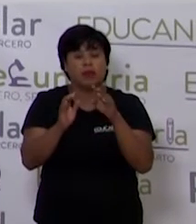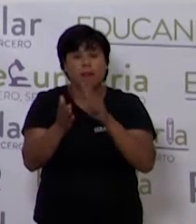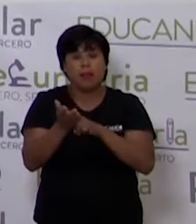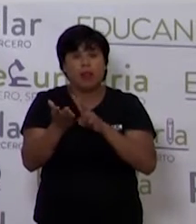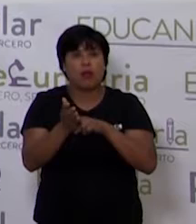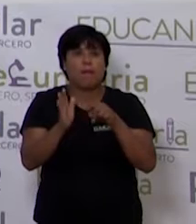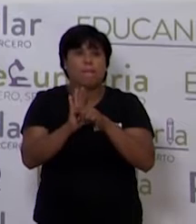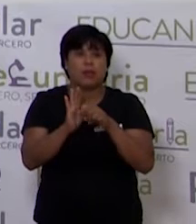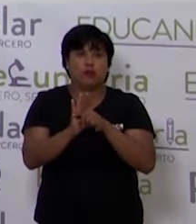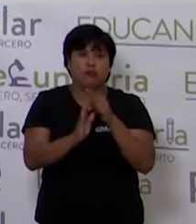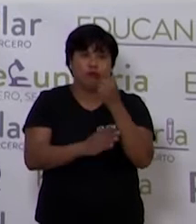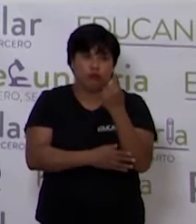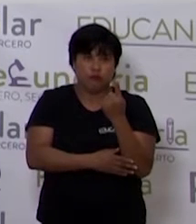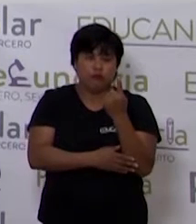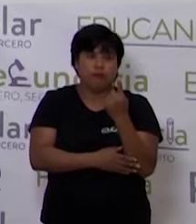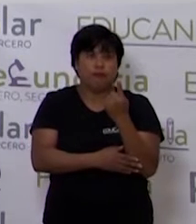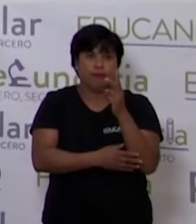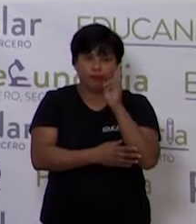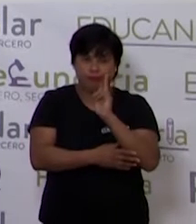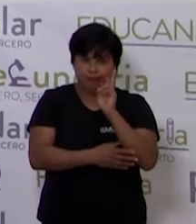1.